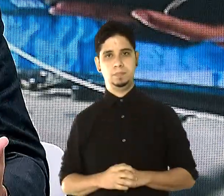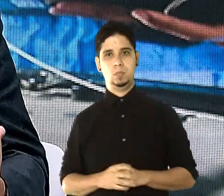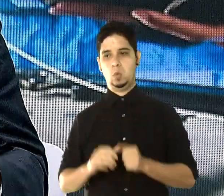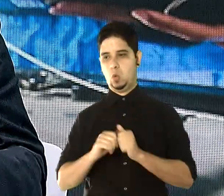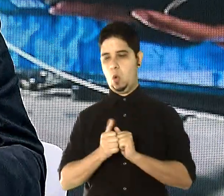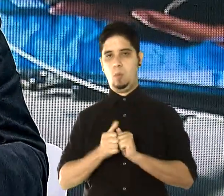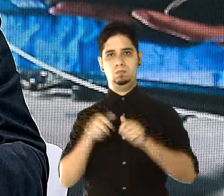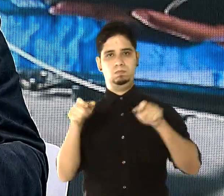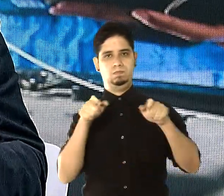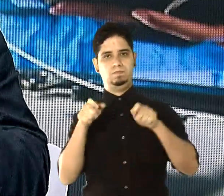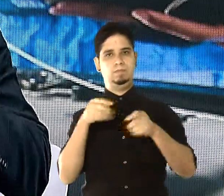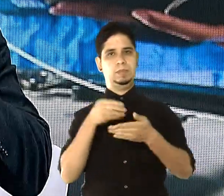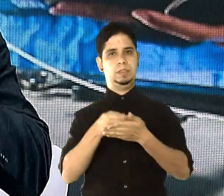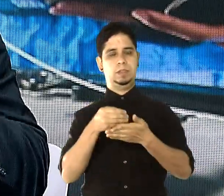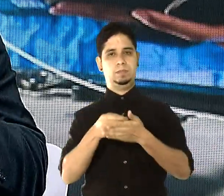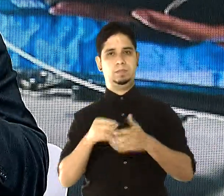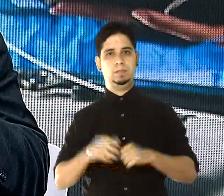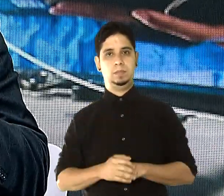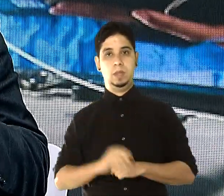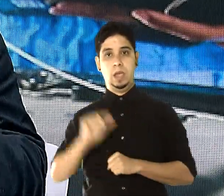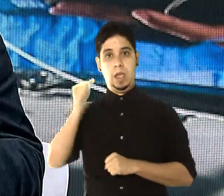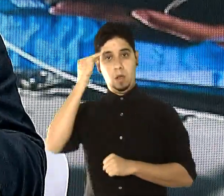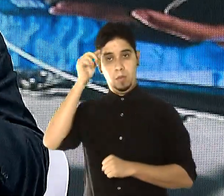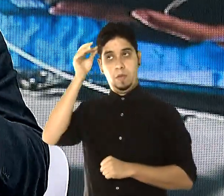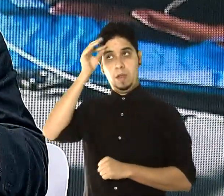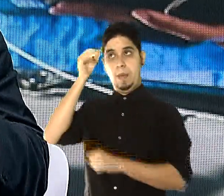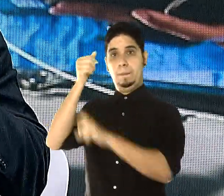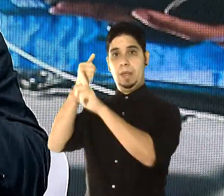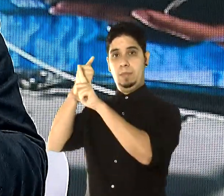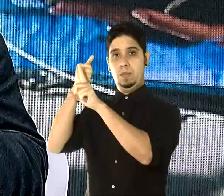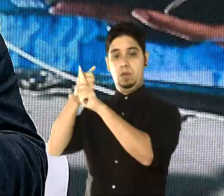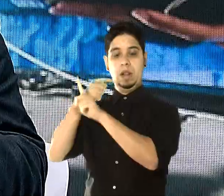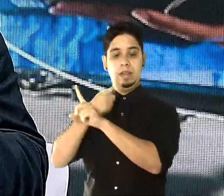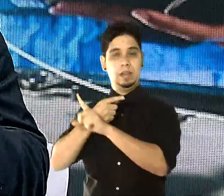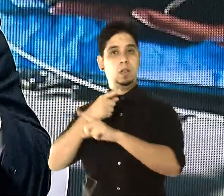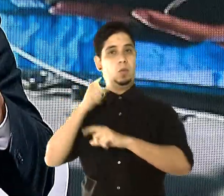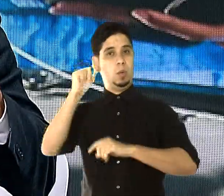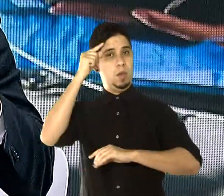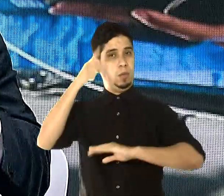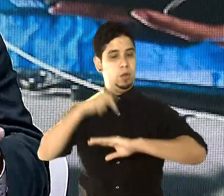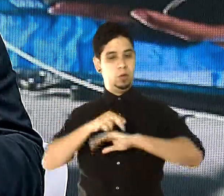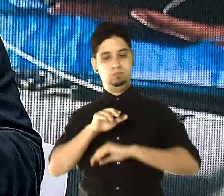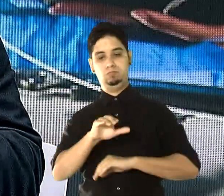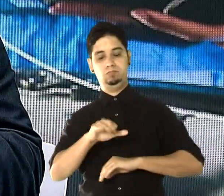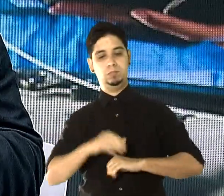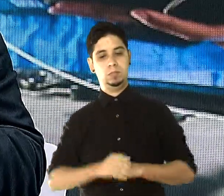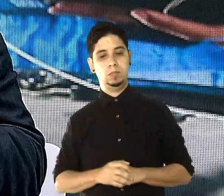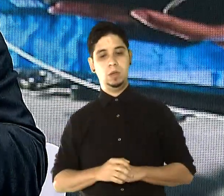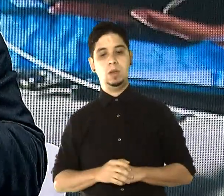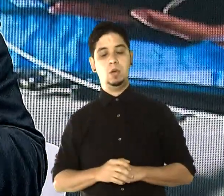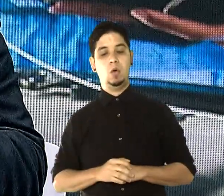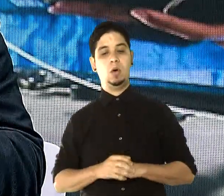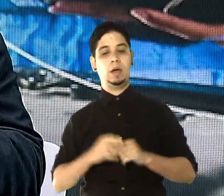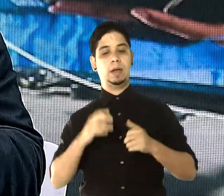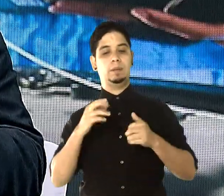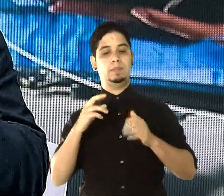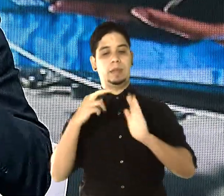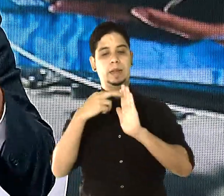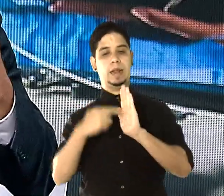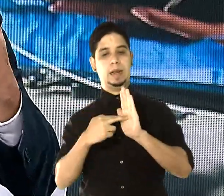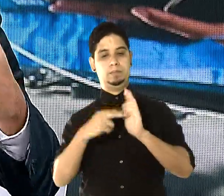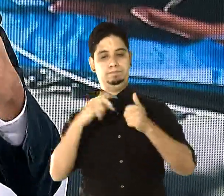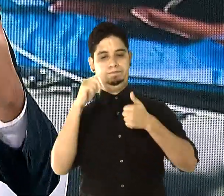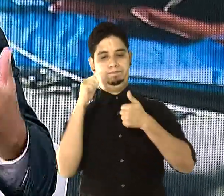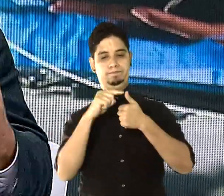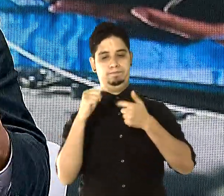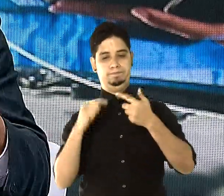de esos dineros, el gobierno federal le dice al gobierno de Puerto Rico una de las condiciones que son importantes para